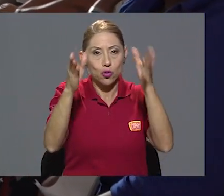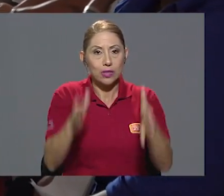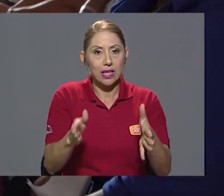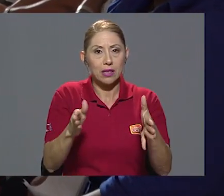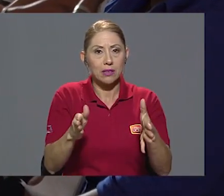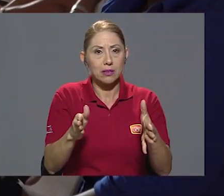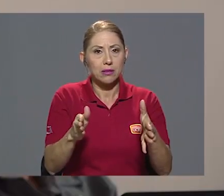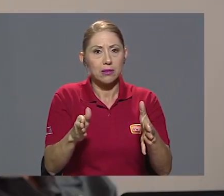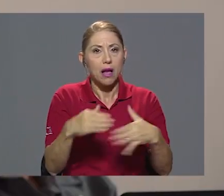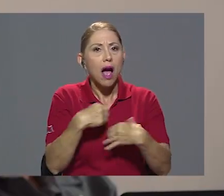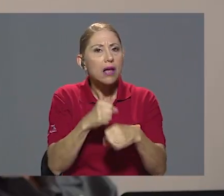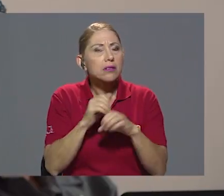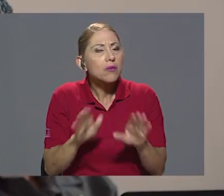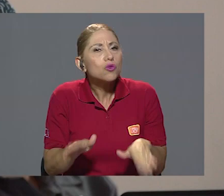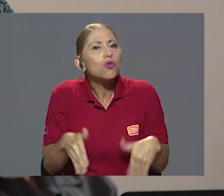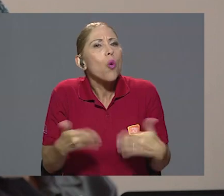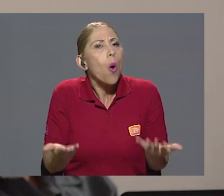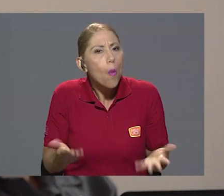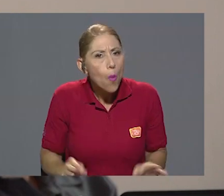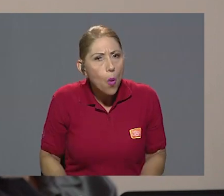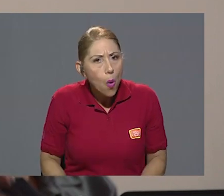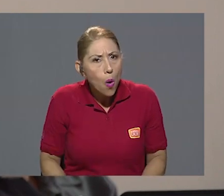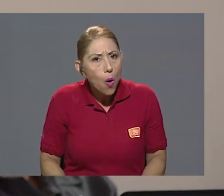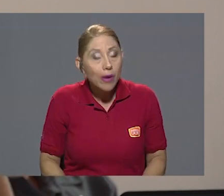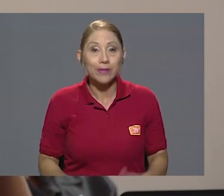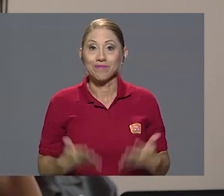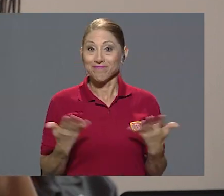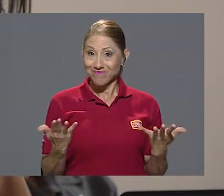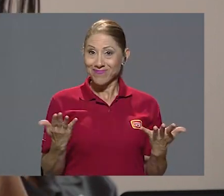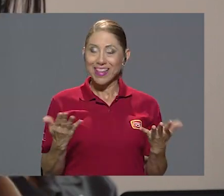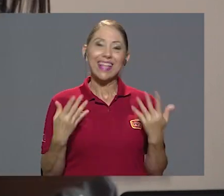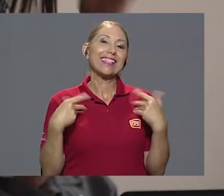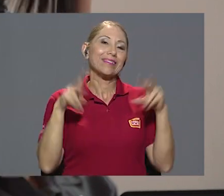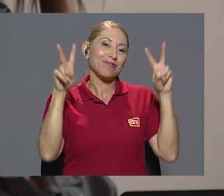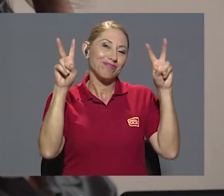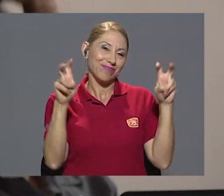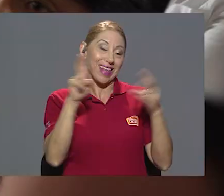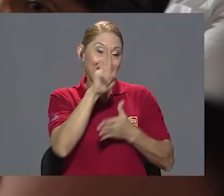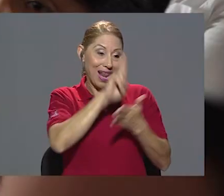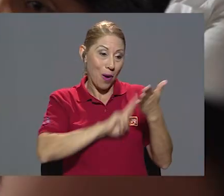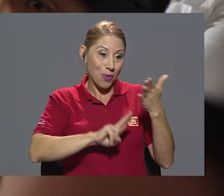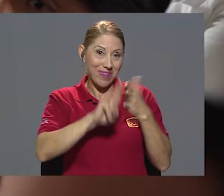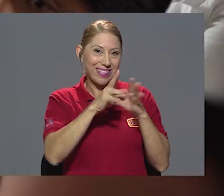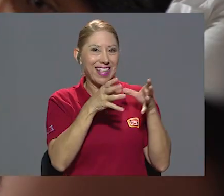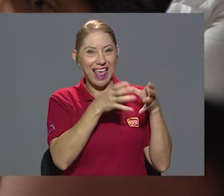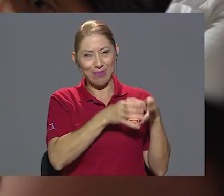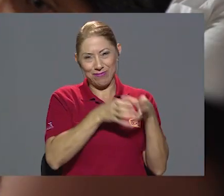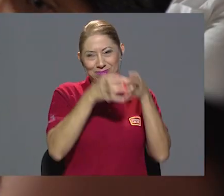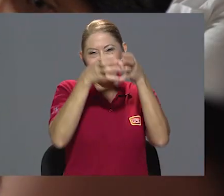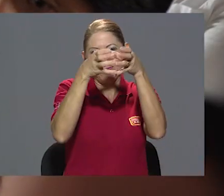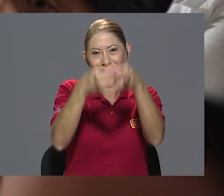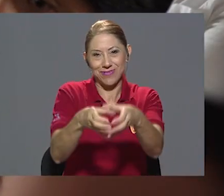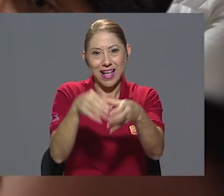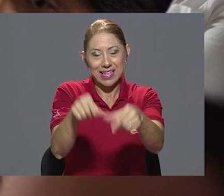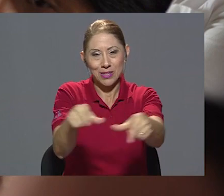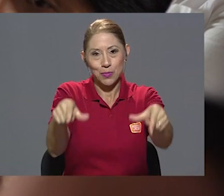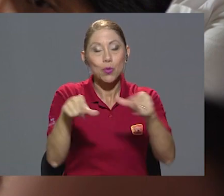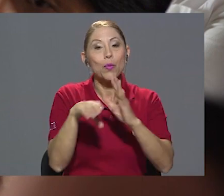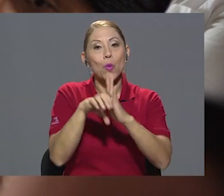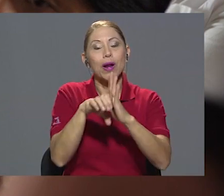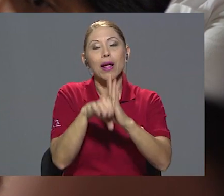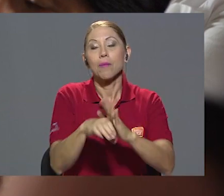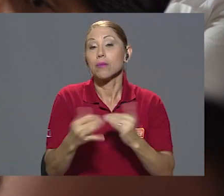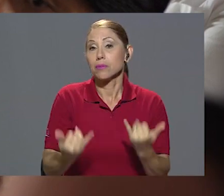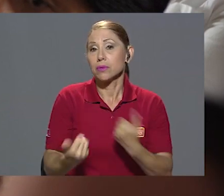docentes. ¿Y cómo lo hacemos? Prácticamente nos llevamos la universidad a esos puntos. Por ejemplo, en